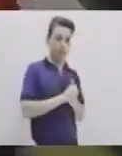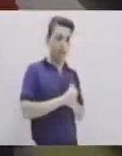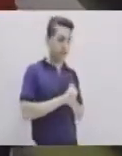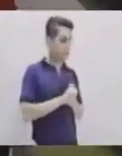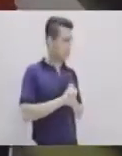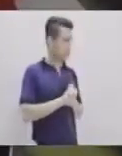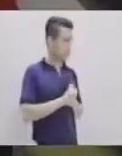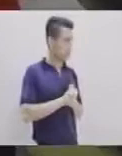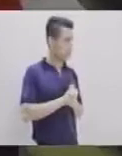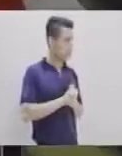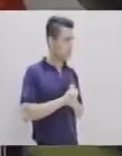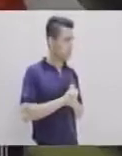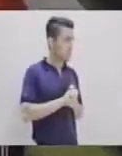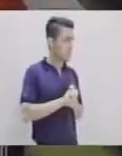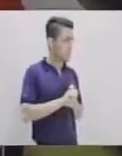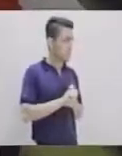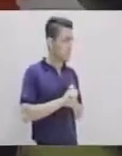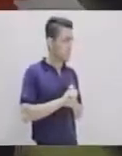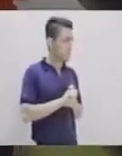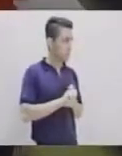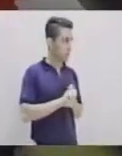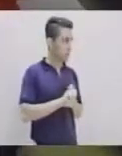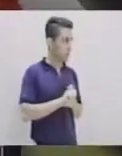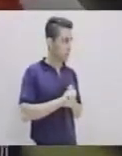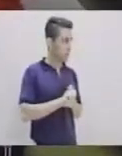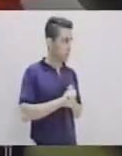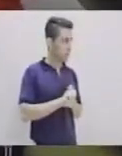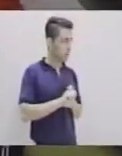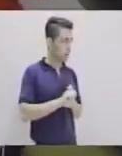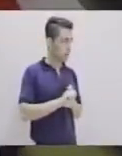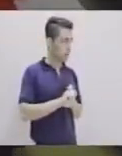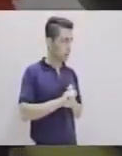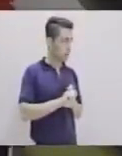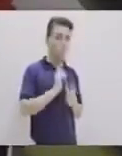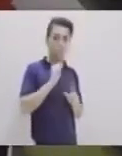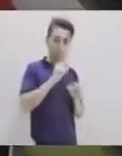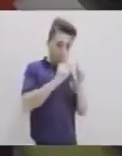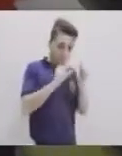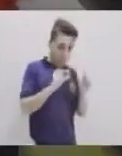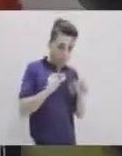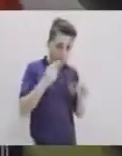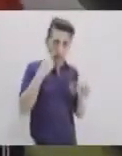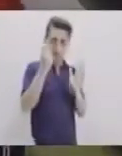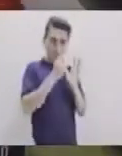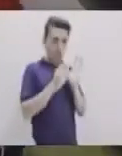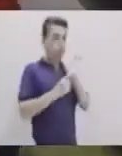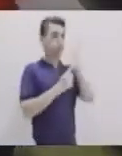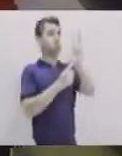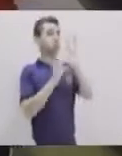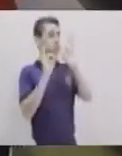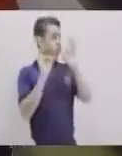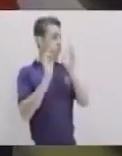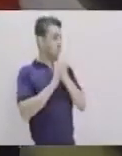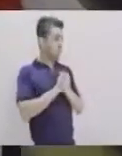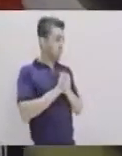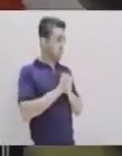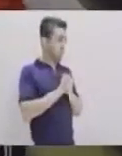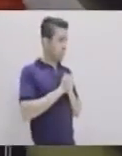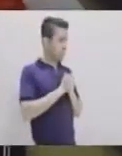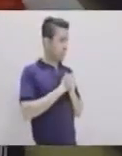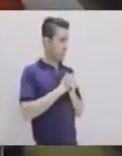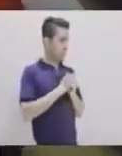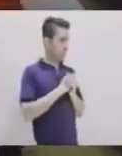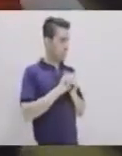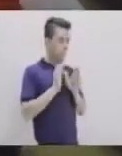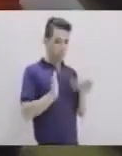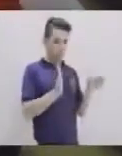¿verdad? En un total. Lo ideal es que sea por partes, para que el diseño específicamente se pueda notar mejor. Bueno, vamos a dejar